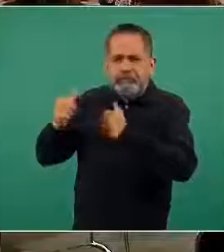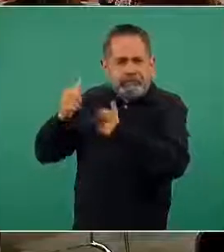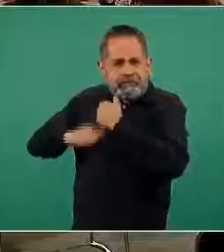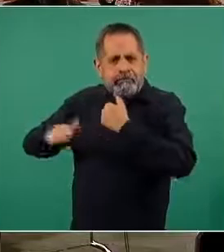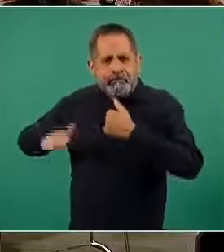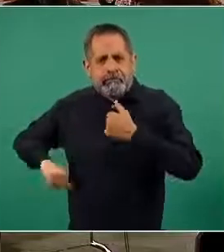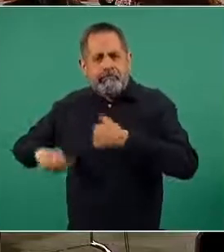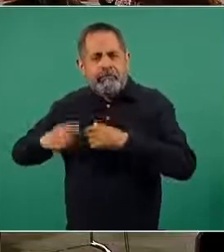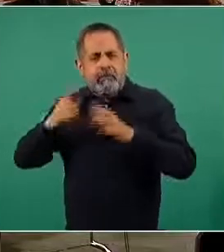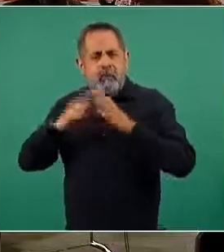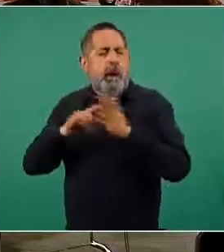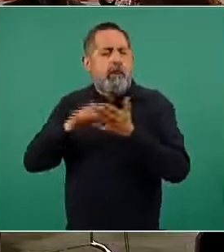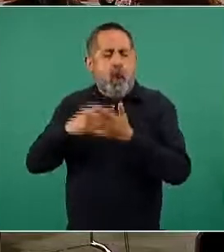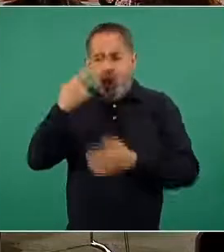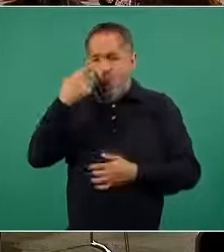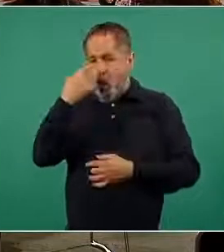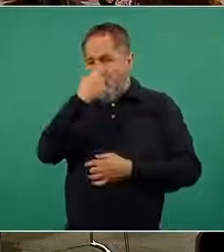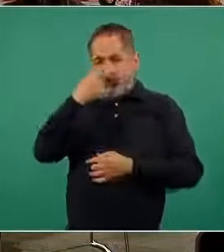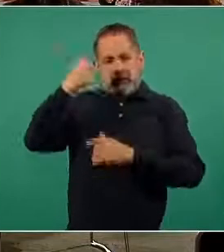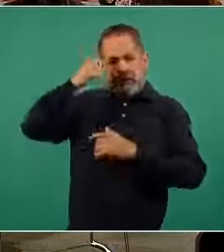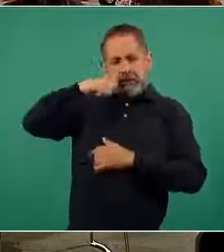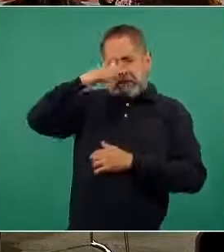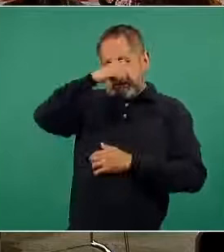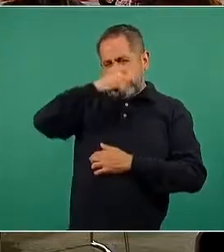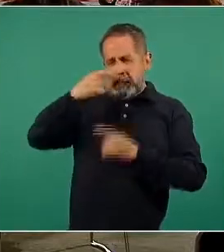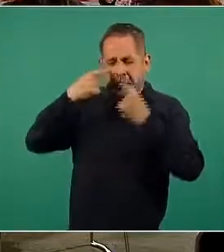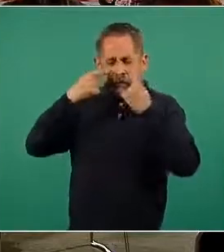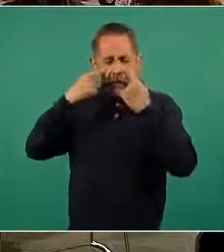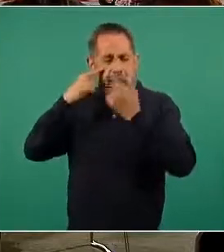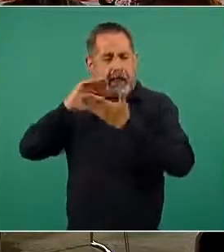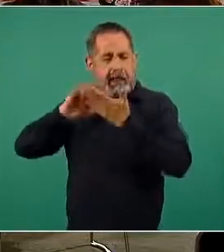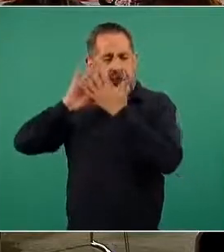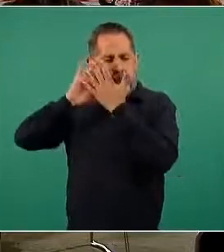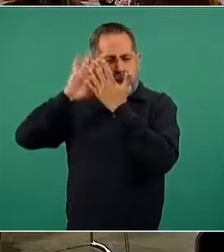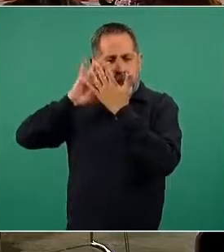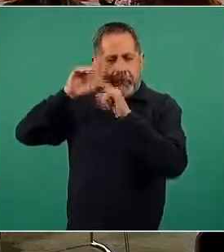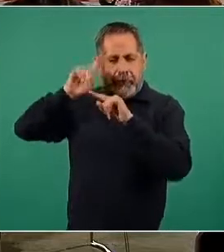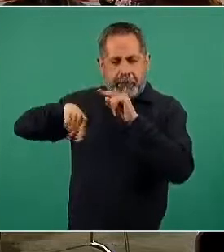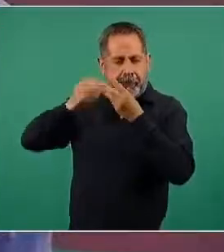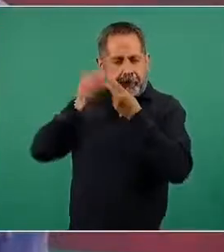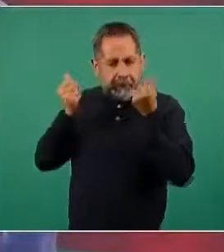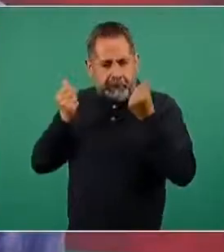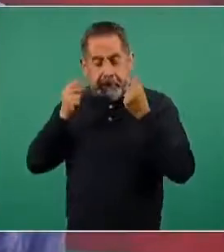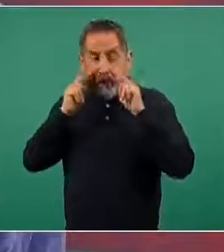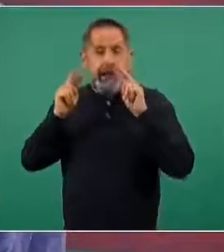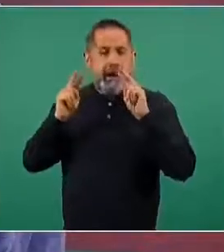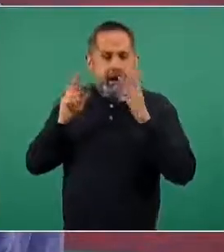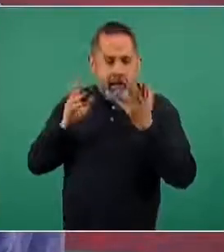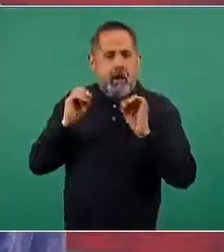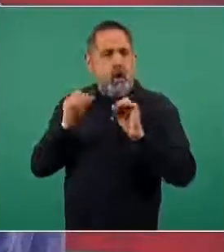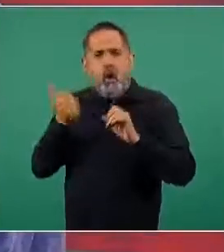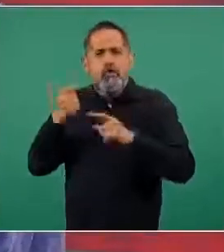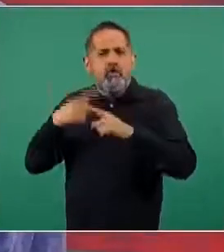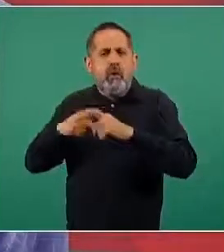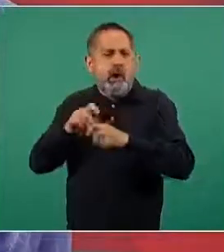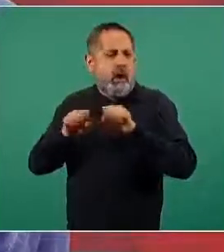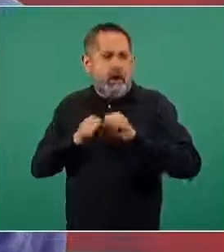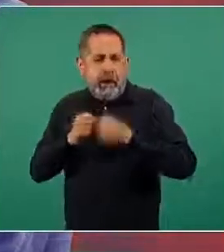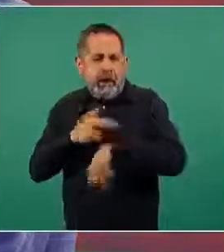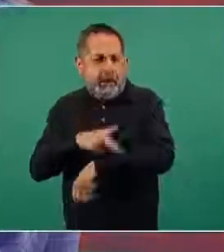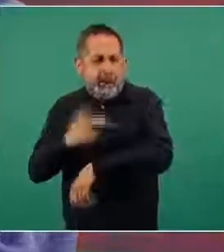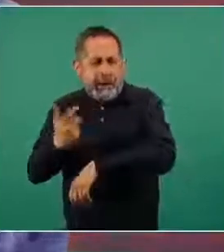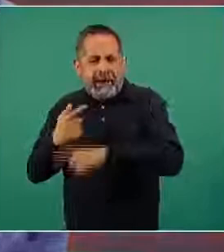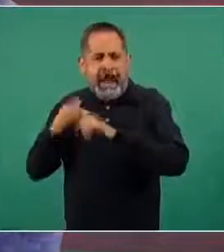ejemplo, cirugías de cataratas o cirugías ortopédicas o distintos procedimientos,